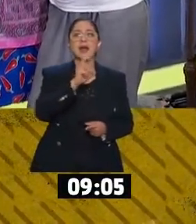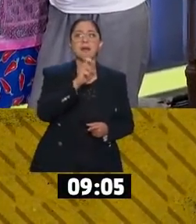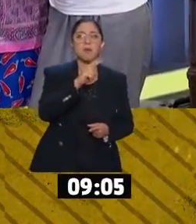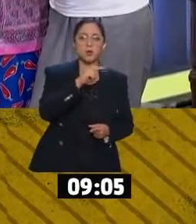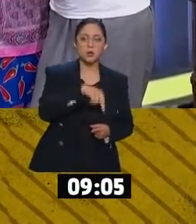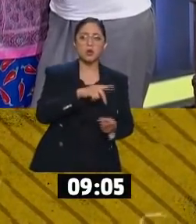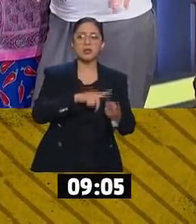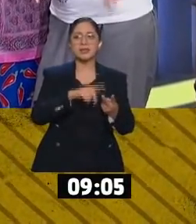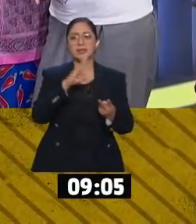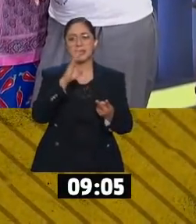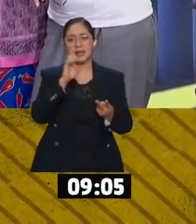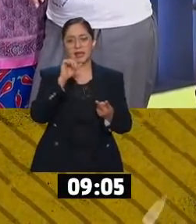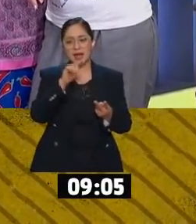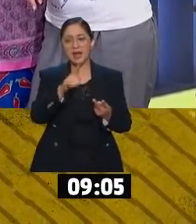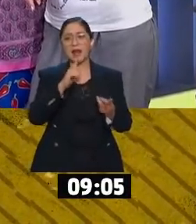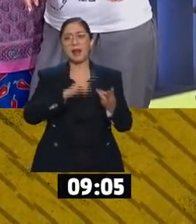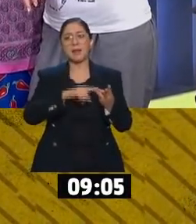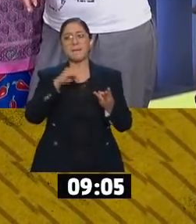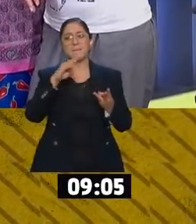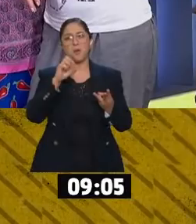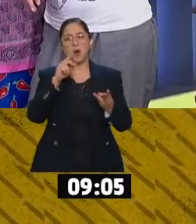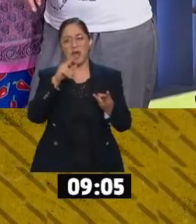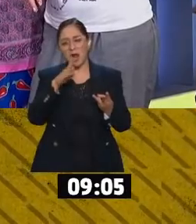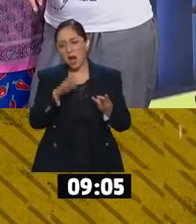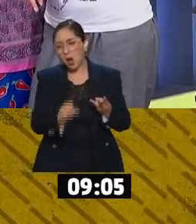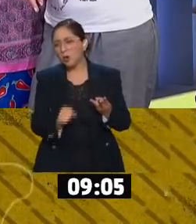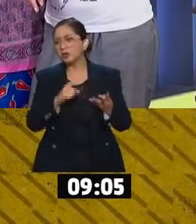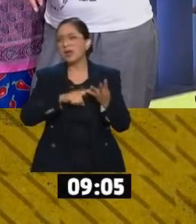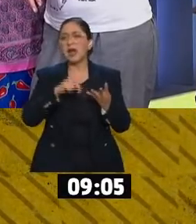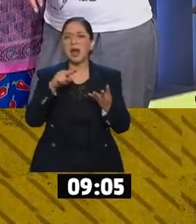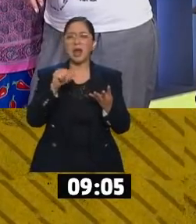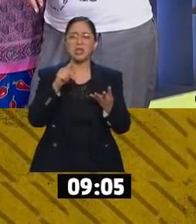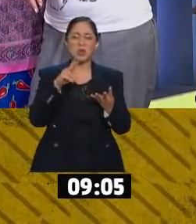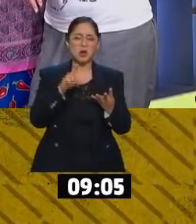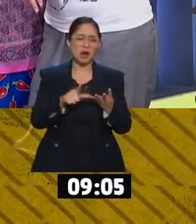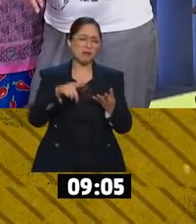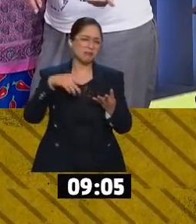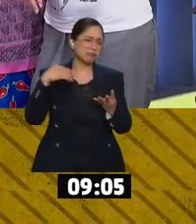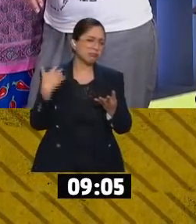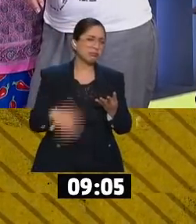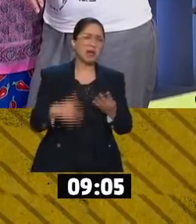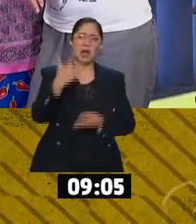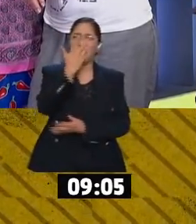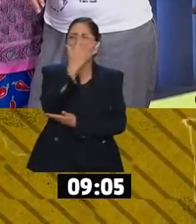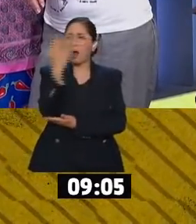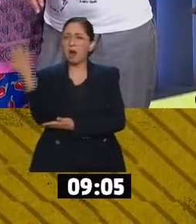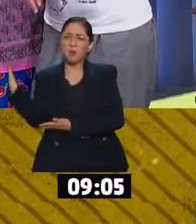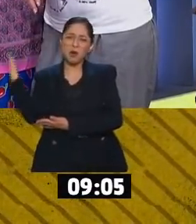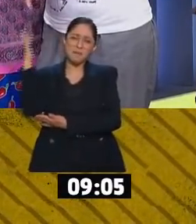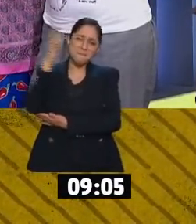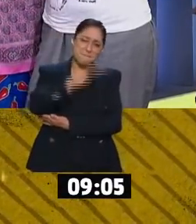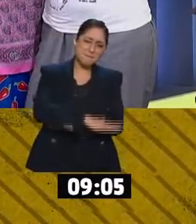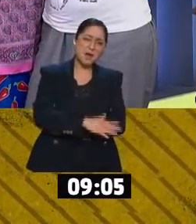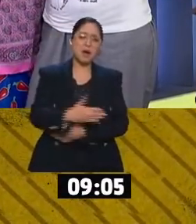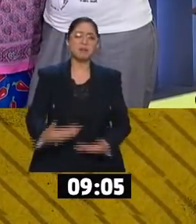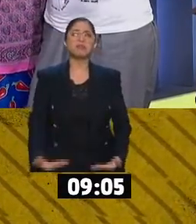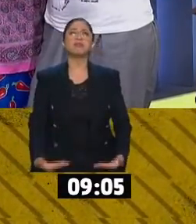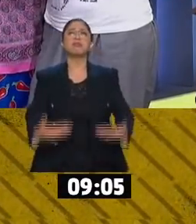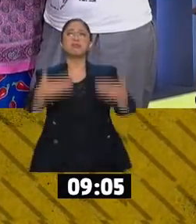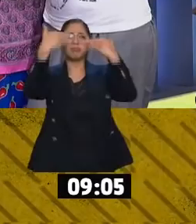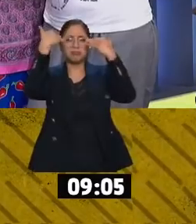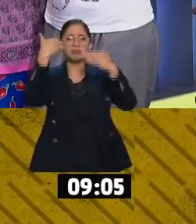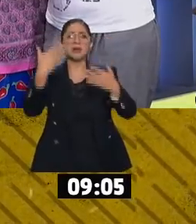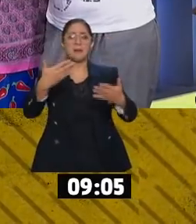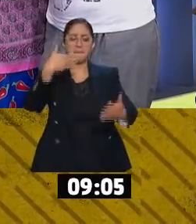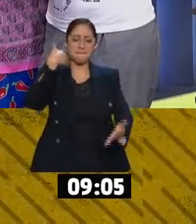Ve a Morelos, señora, se Morelos puso. Nacional. No. Se cayeron árboles, 2 bardas. Afortunadamente no